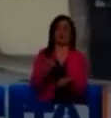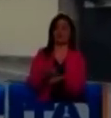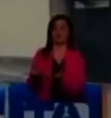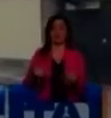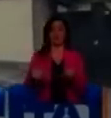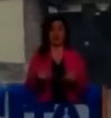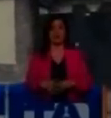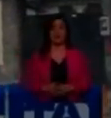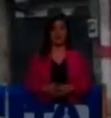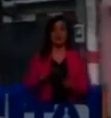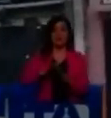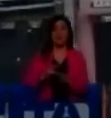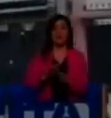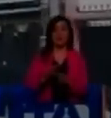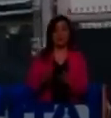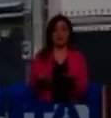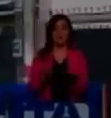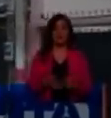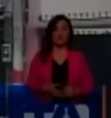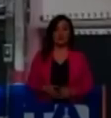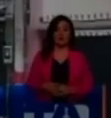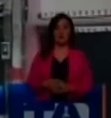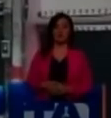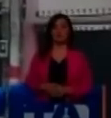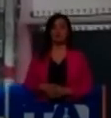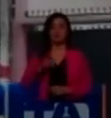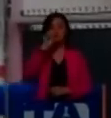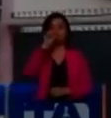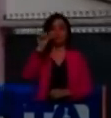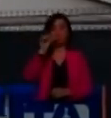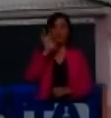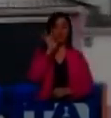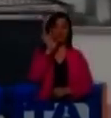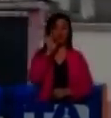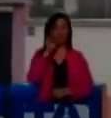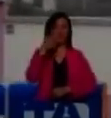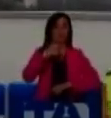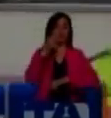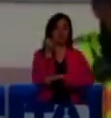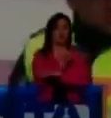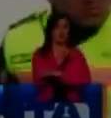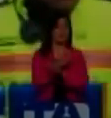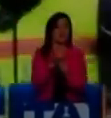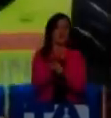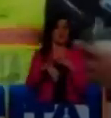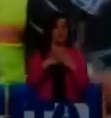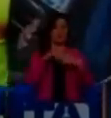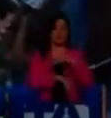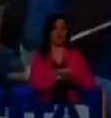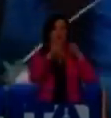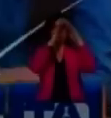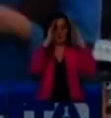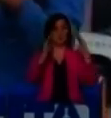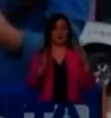del lugar. Bueno, y el peligro es tal aquí por el consumo de droga y expendio también, que usted me comentaba que han hecho un allanamiento a una